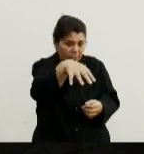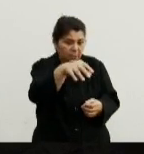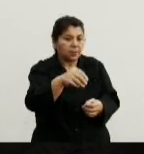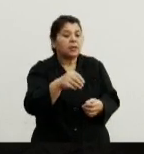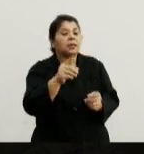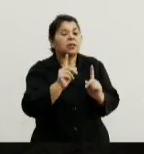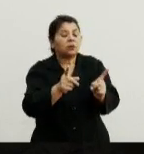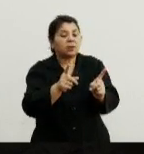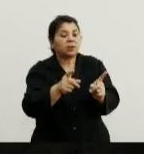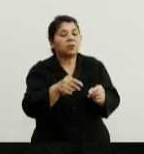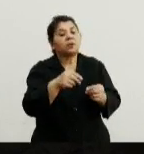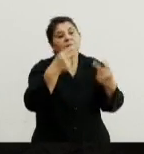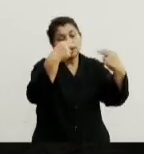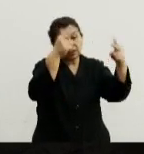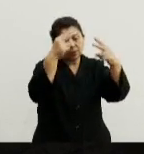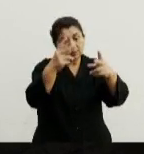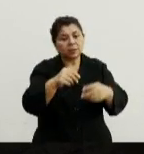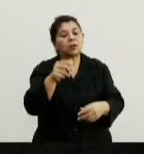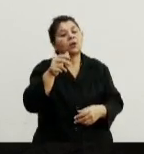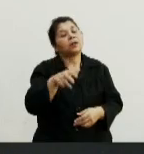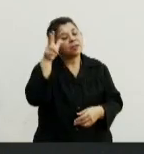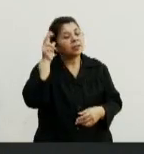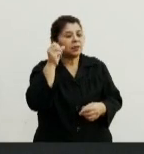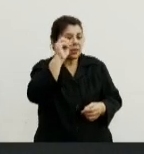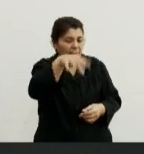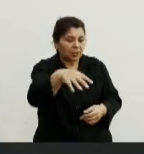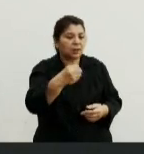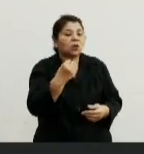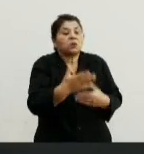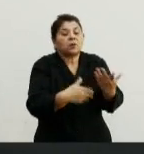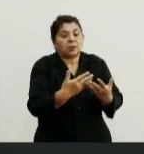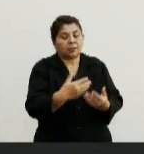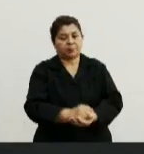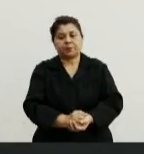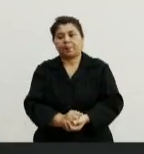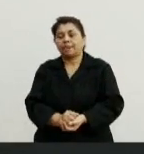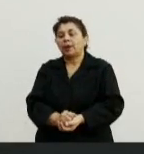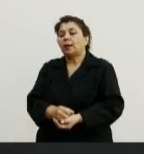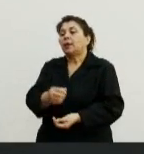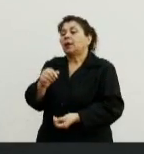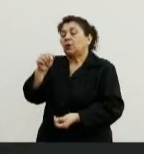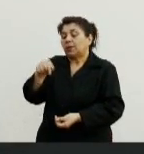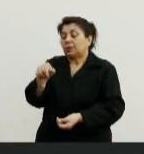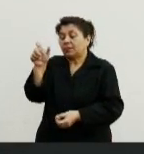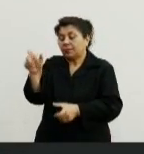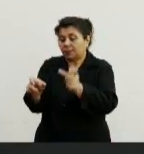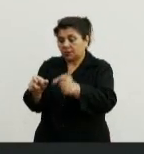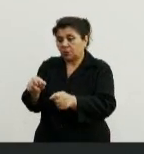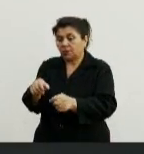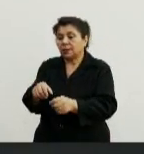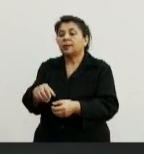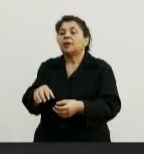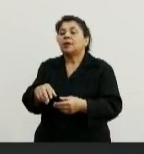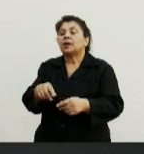sanjuaninos que se encuentran en el vecino país de chile se está trabajando de manera coordinada y permanente sin